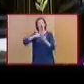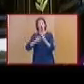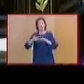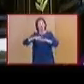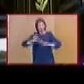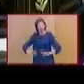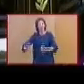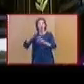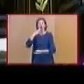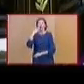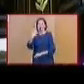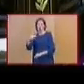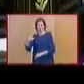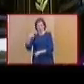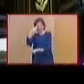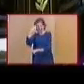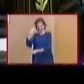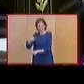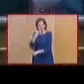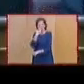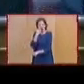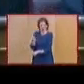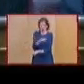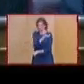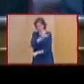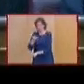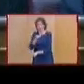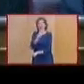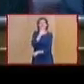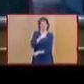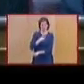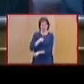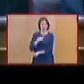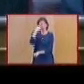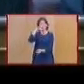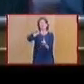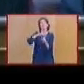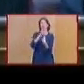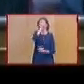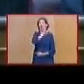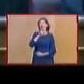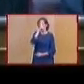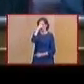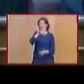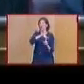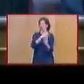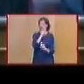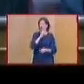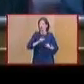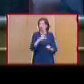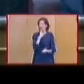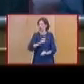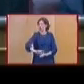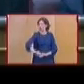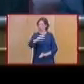absolutamente conocedor, usted así lo ha dicho porque lo sabe, de la situación de Canarias y sé que una de las dificultades mayores que existen en este